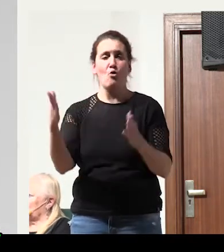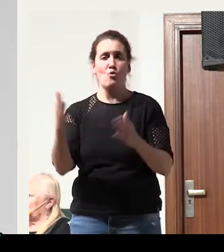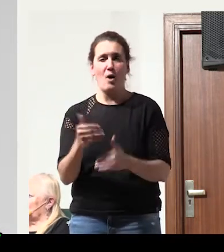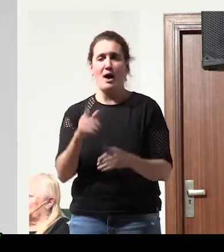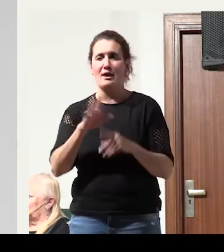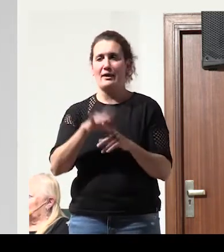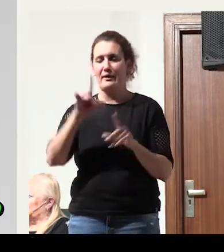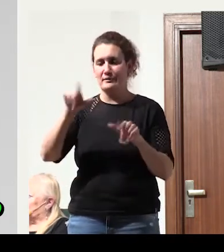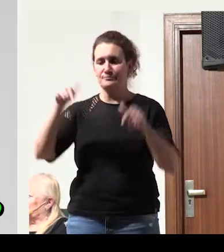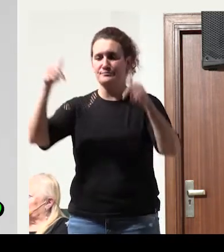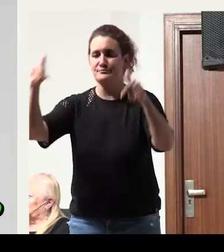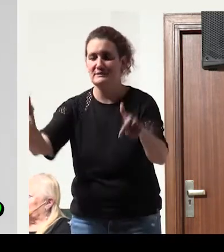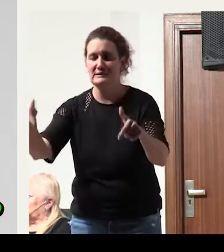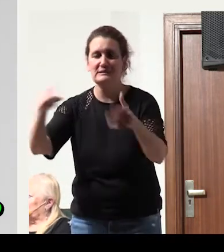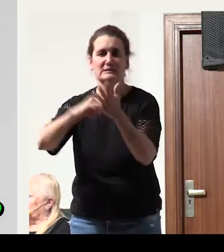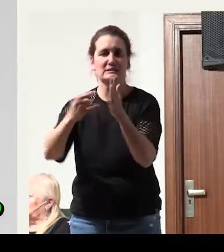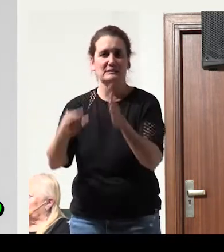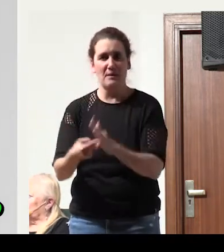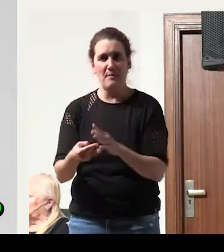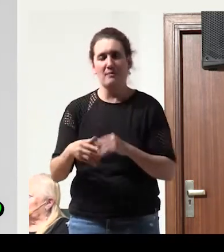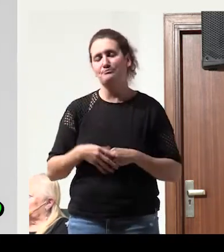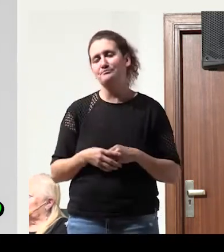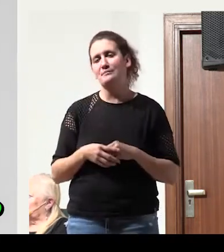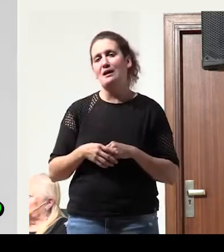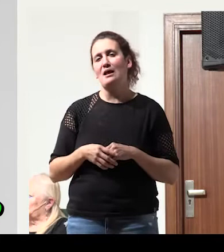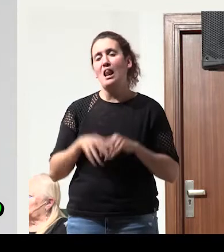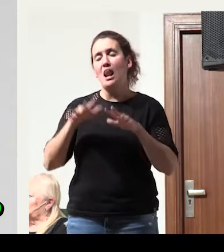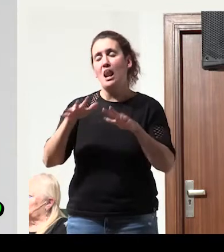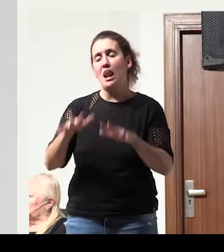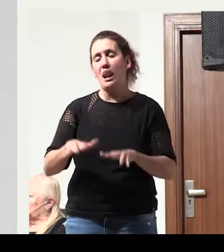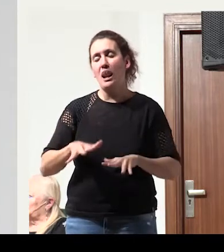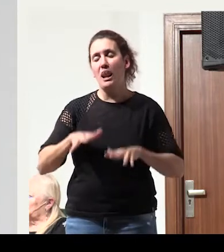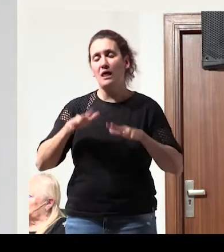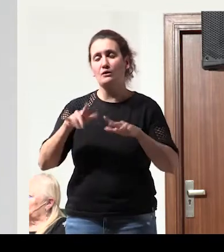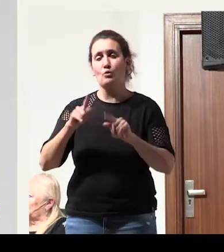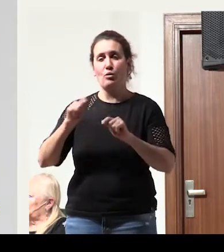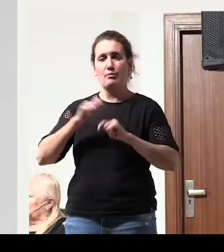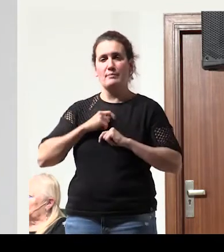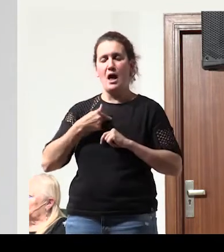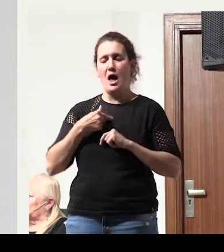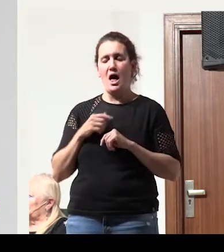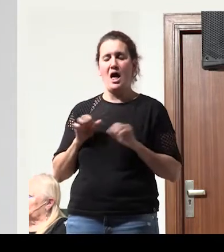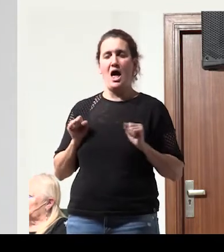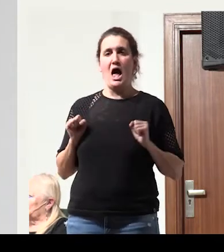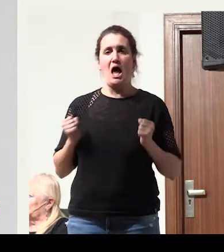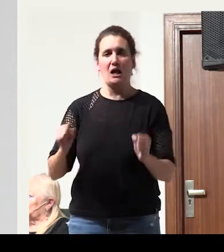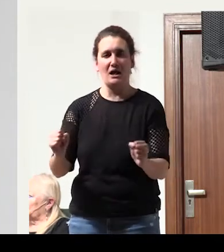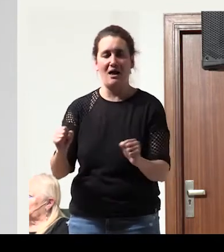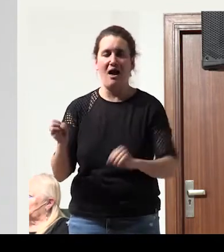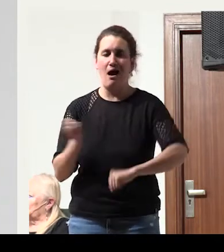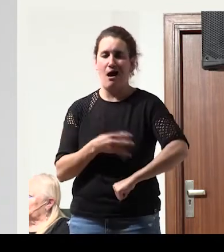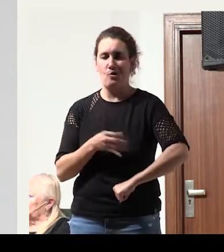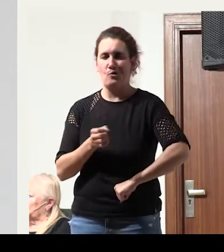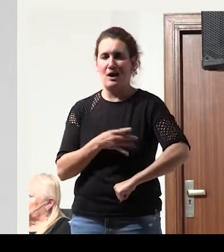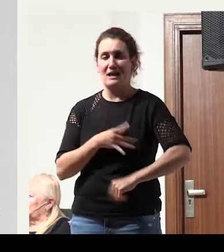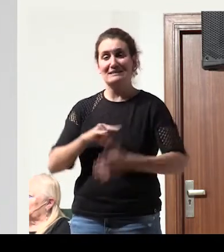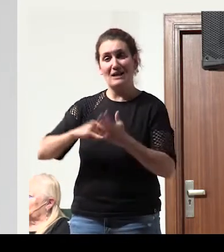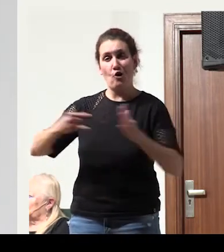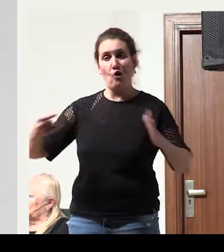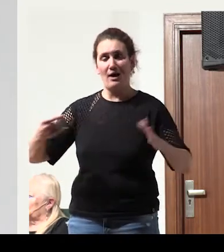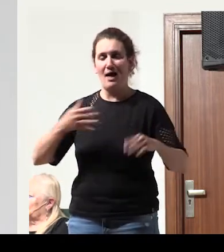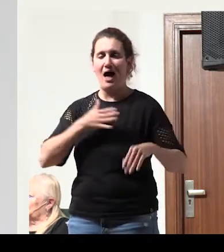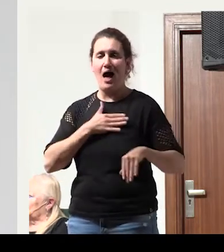del sistema. La lentitud me ha enseñado a ahorrar energía. La tecnología es mi amiga y mi